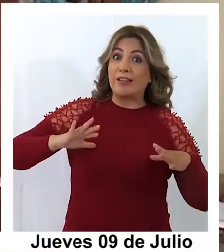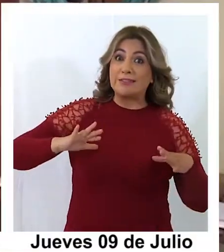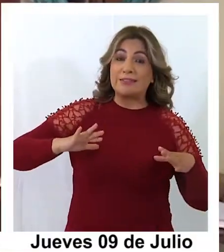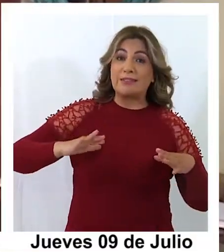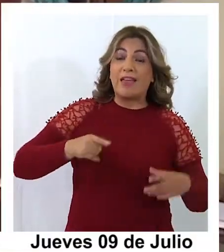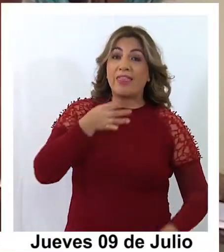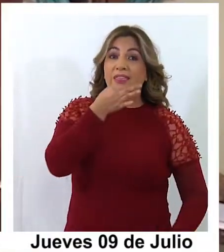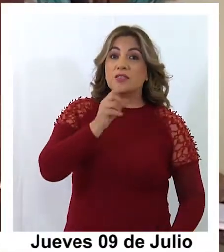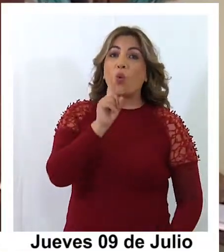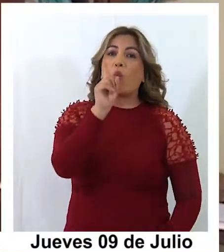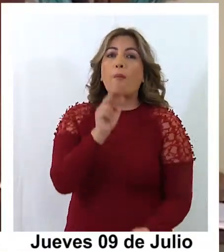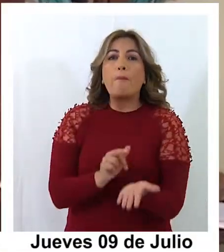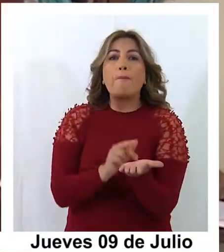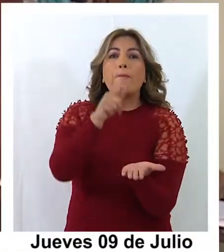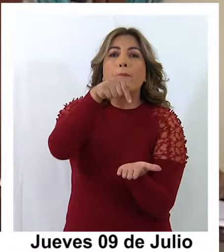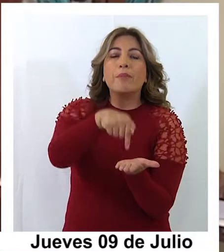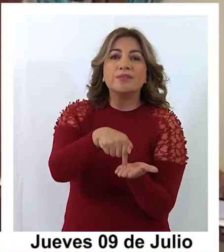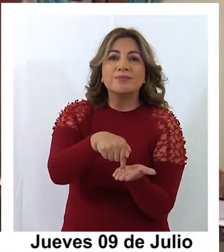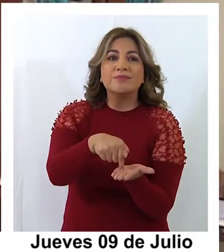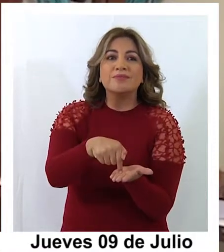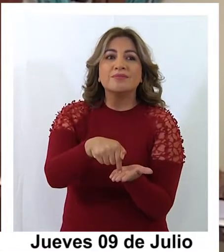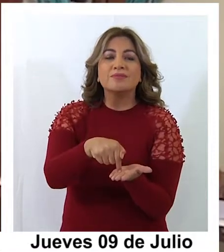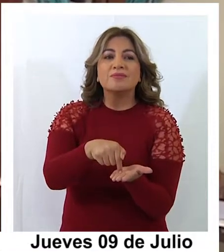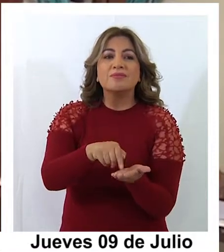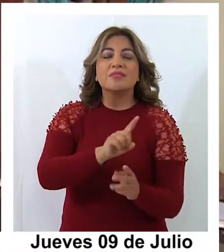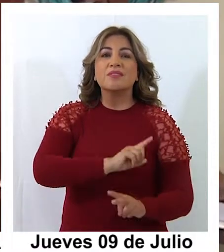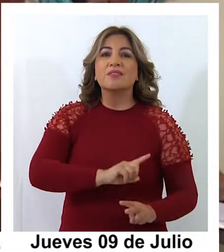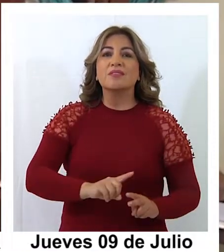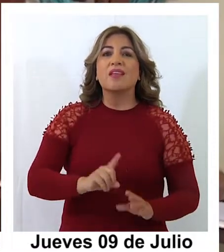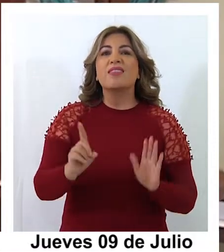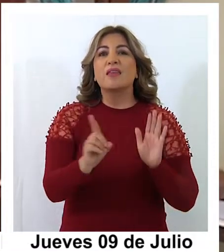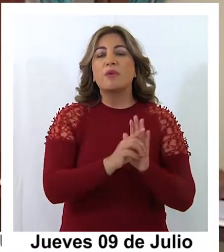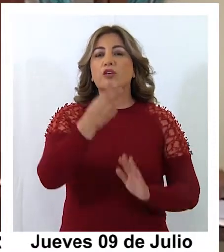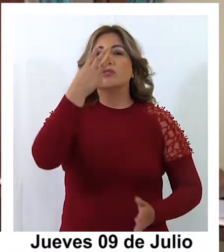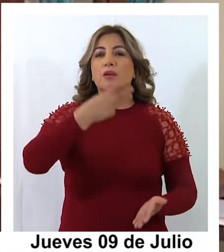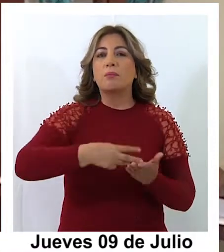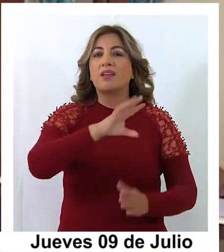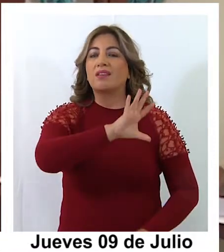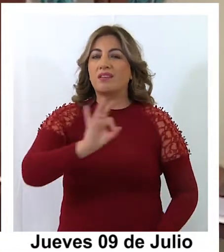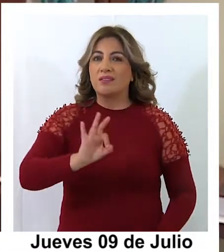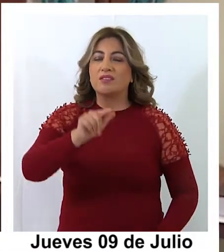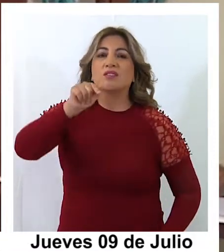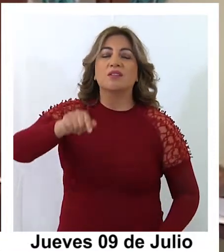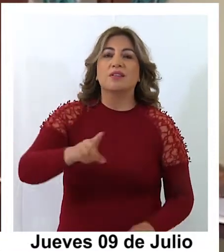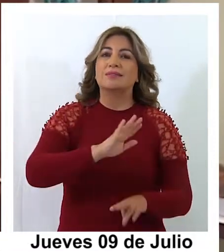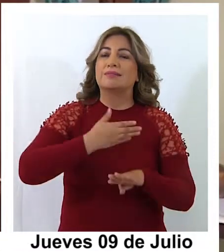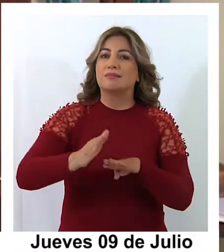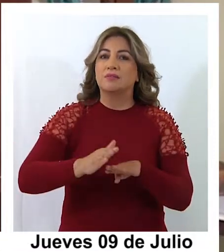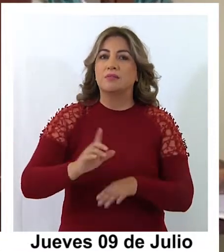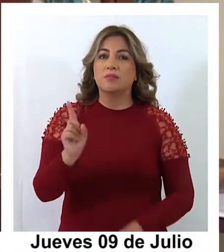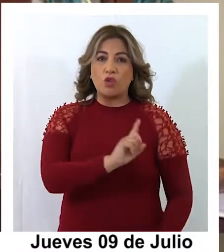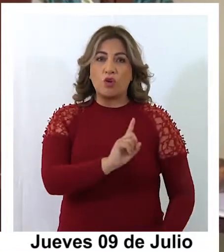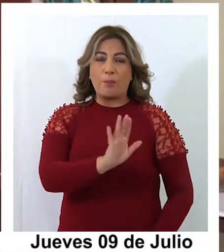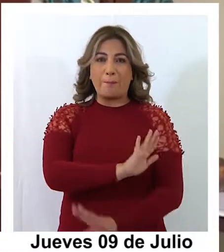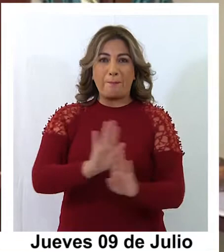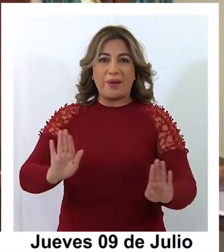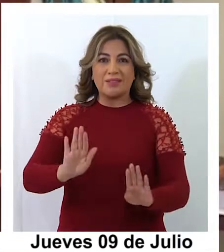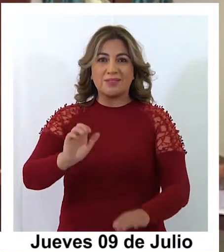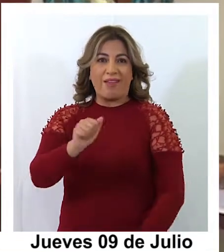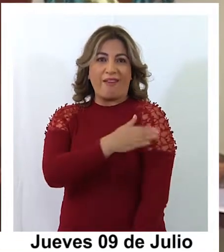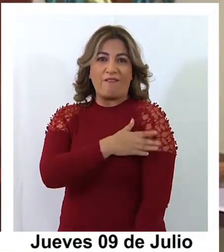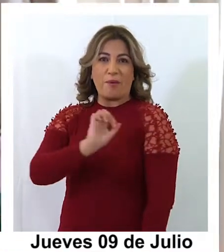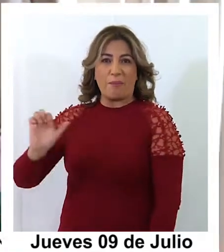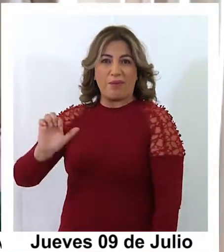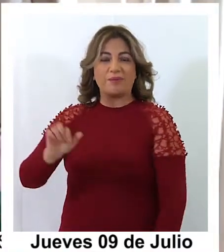decimos que este es un paso a derogar el decreto 3.500 y por eso decimos no más